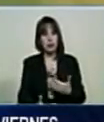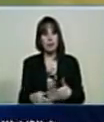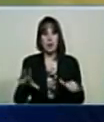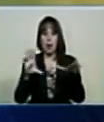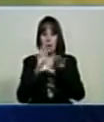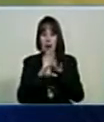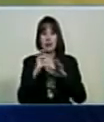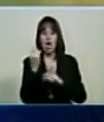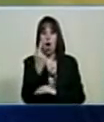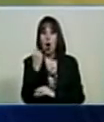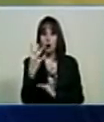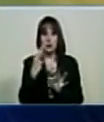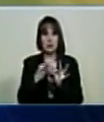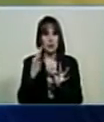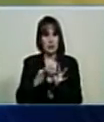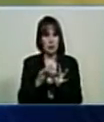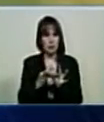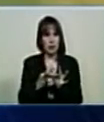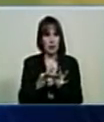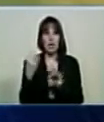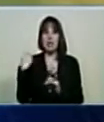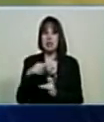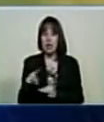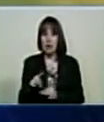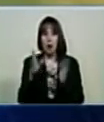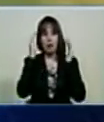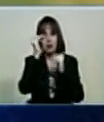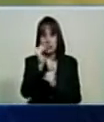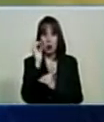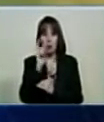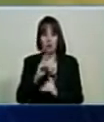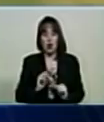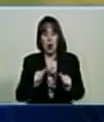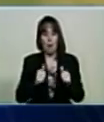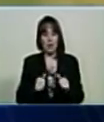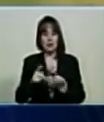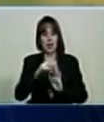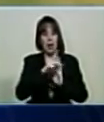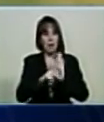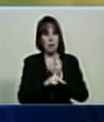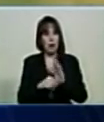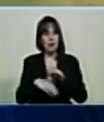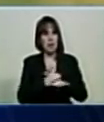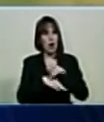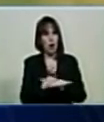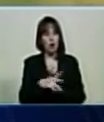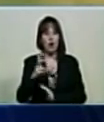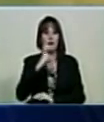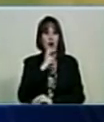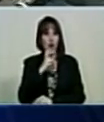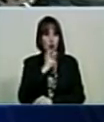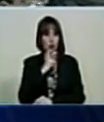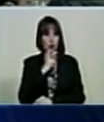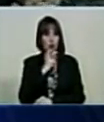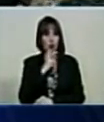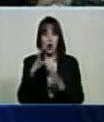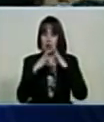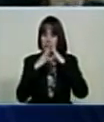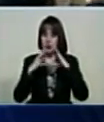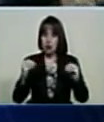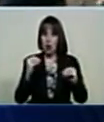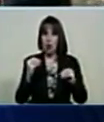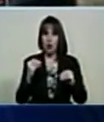Martes 11 de septiembre tenemos una cita. Arranca el plan de ahorro en oro. Vamos todos,